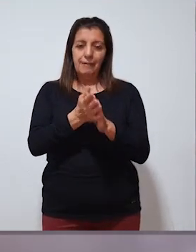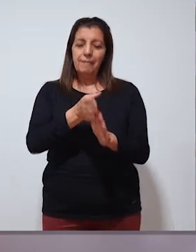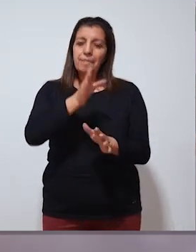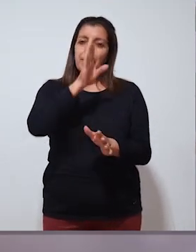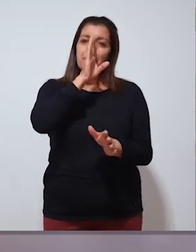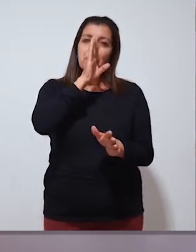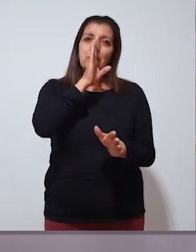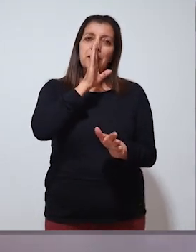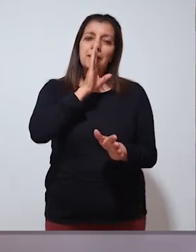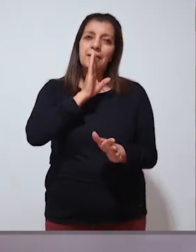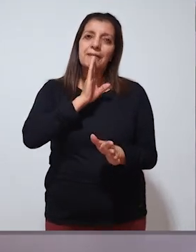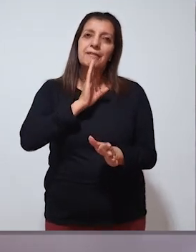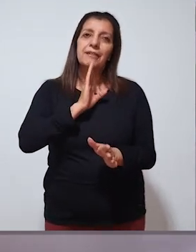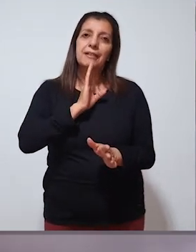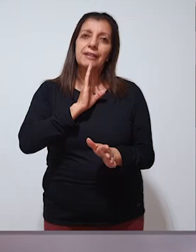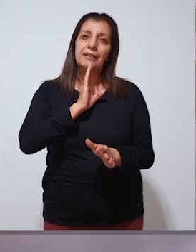ten